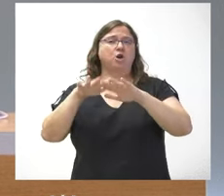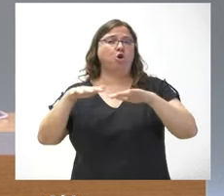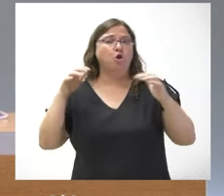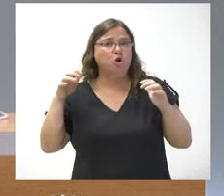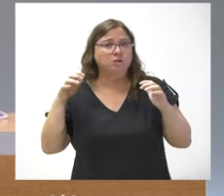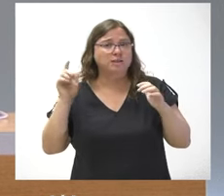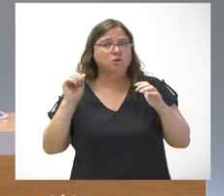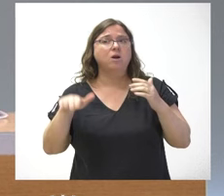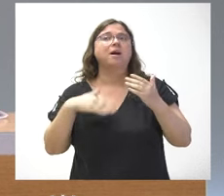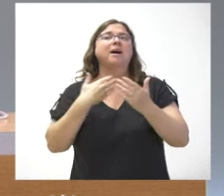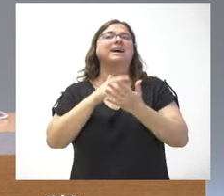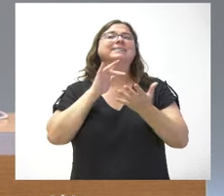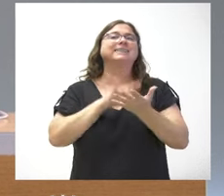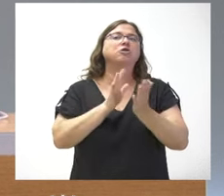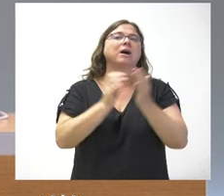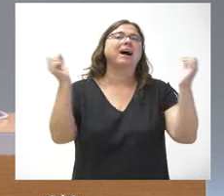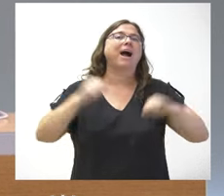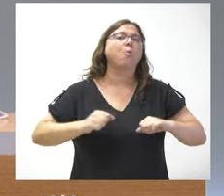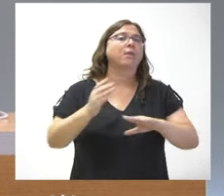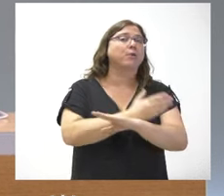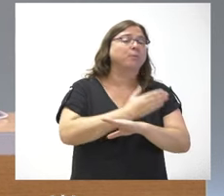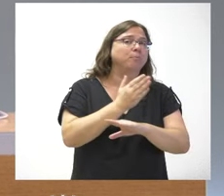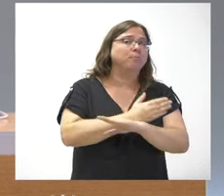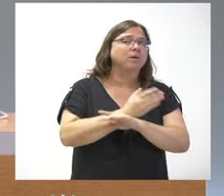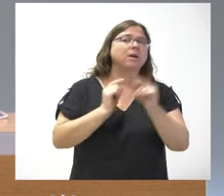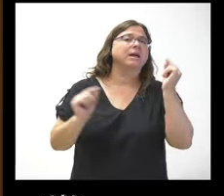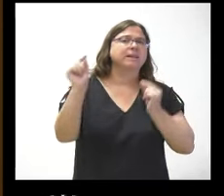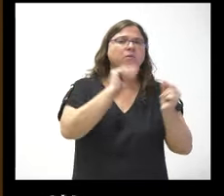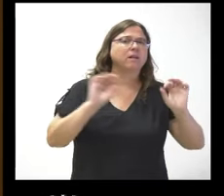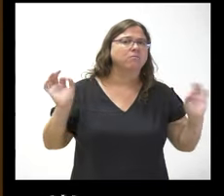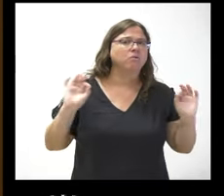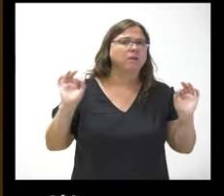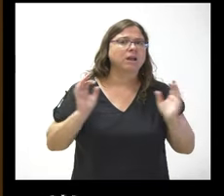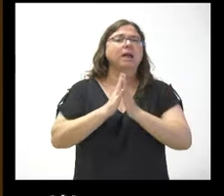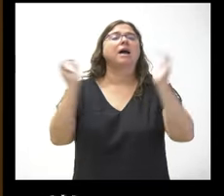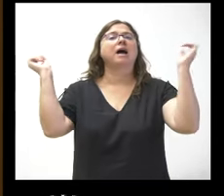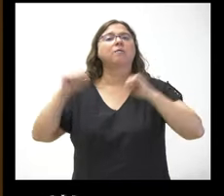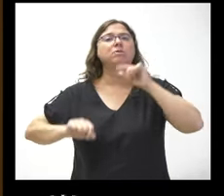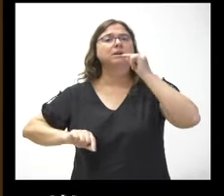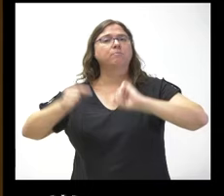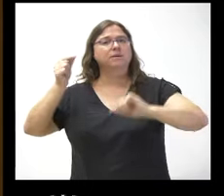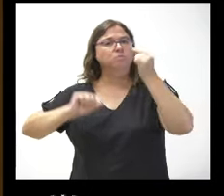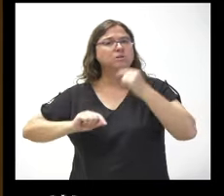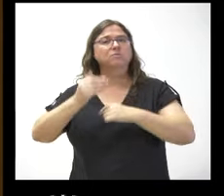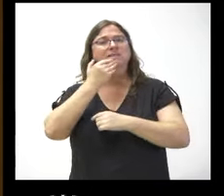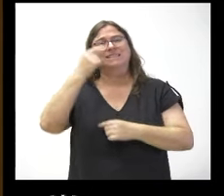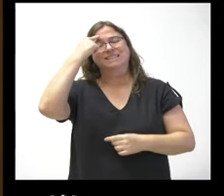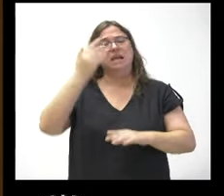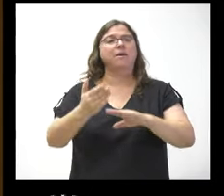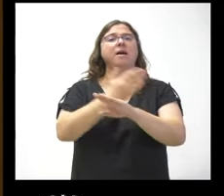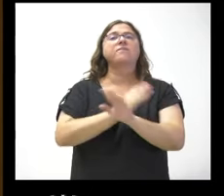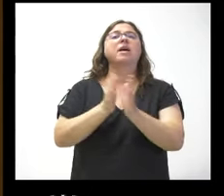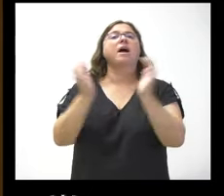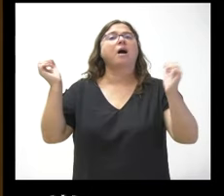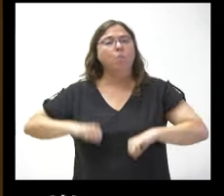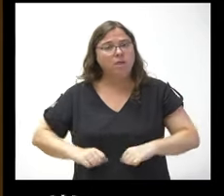contar con un acuerdo previo no se negociaría las Cortes sino que se aprobarían los presupuestos sabiendo que ya tienen un acuerdo y que se van